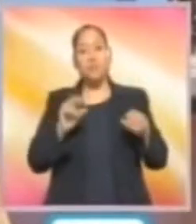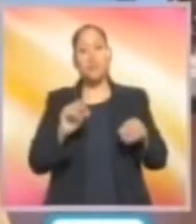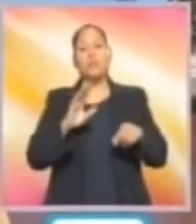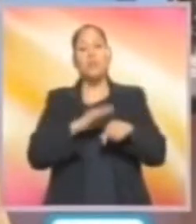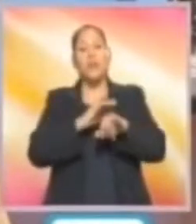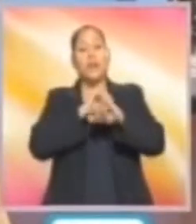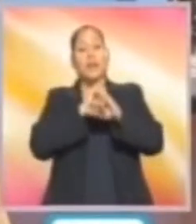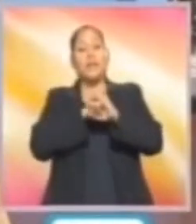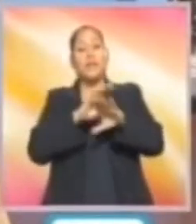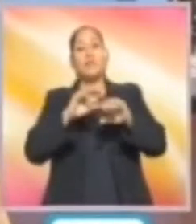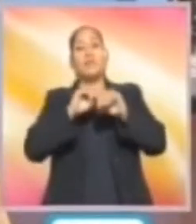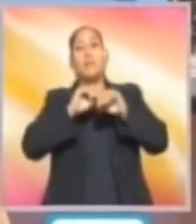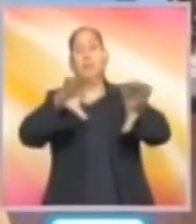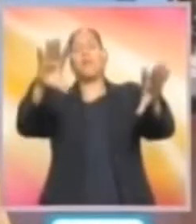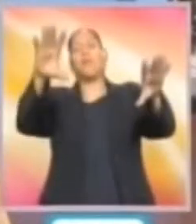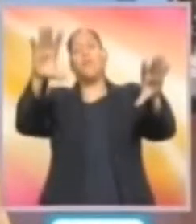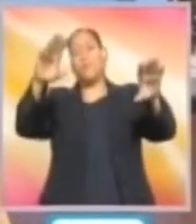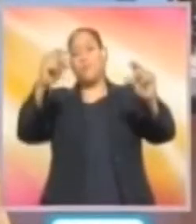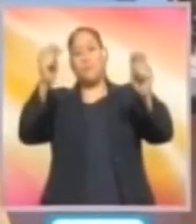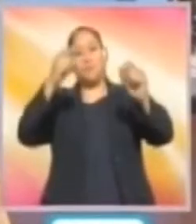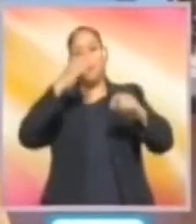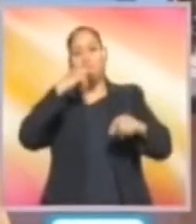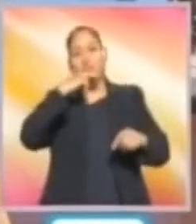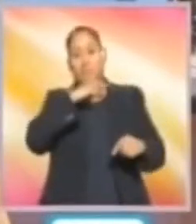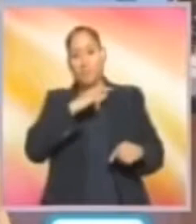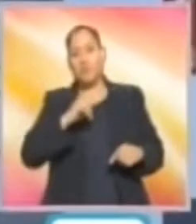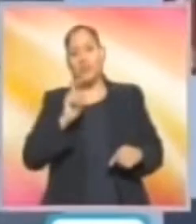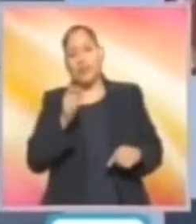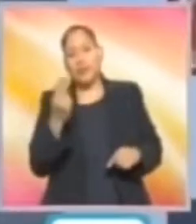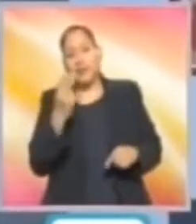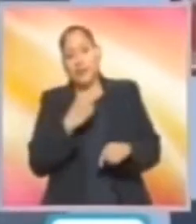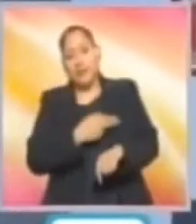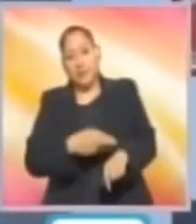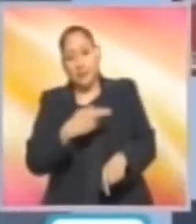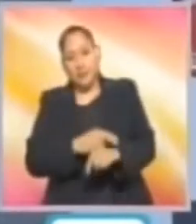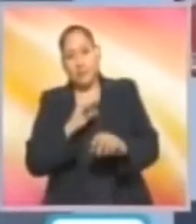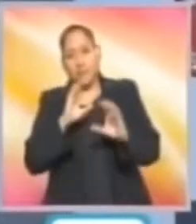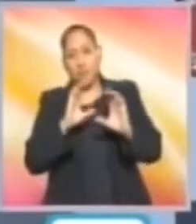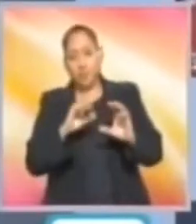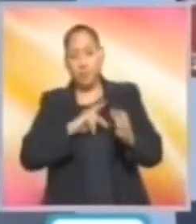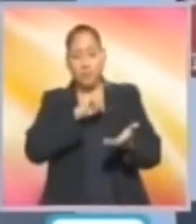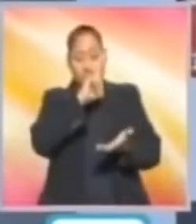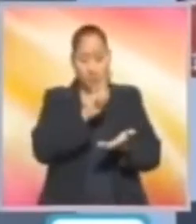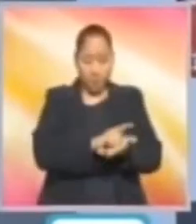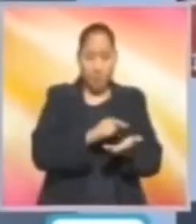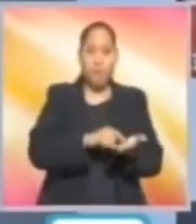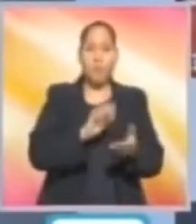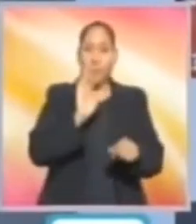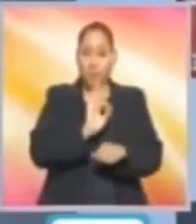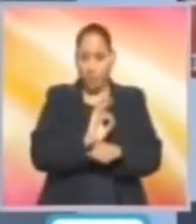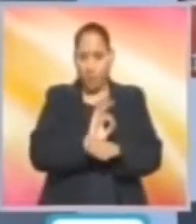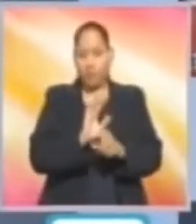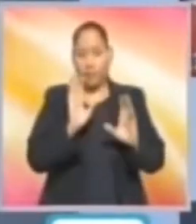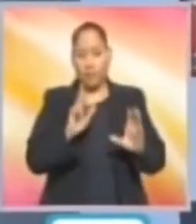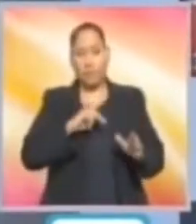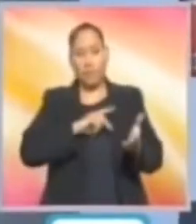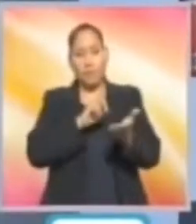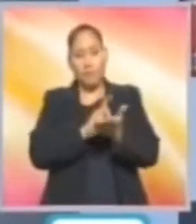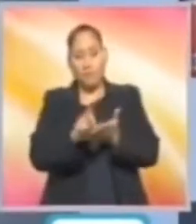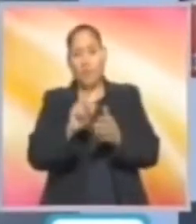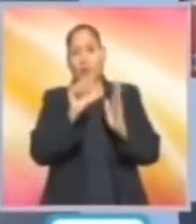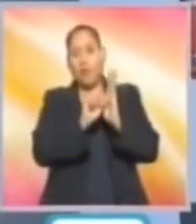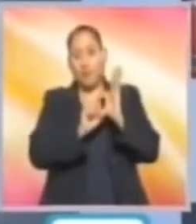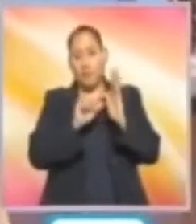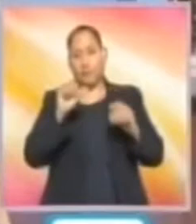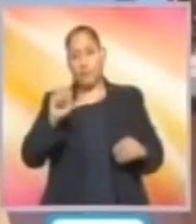al espacio la información. Tenemos que generar algunos mecanismos. En nuestra constitución está protegido nuestros derechos a través de esta, en el artículo